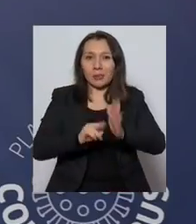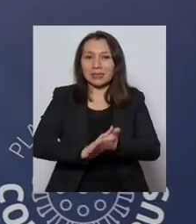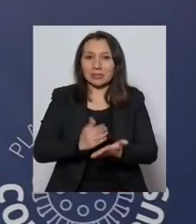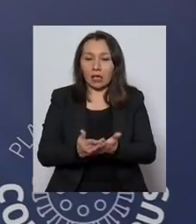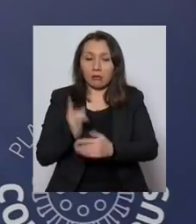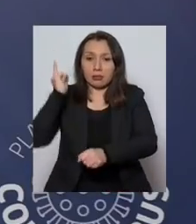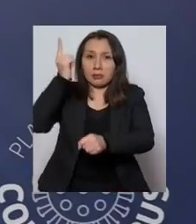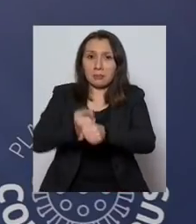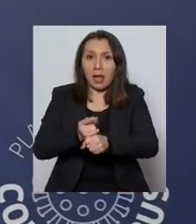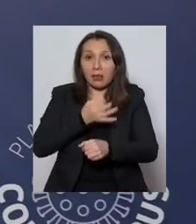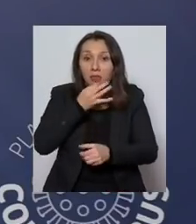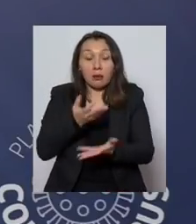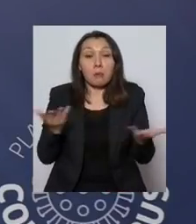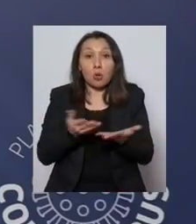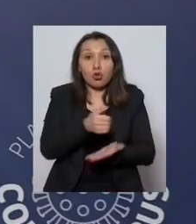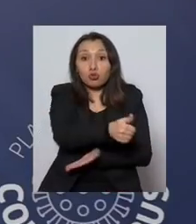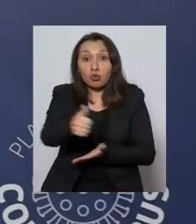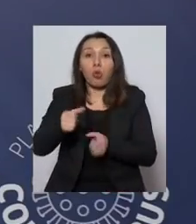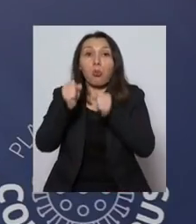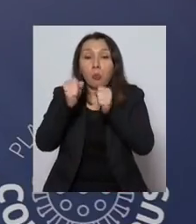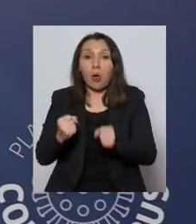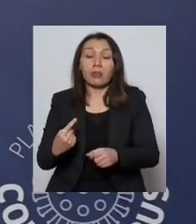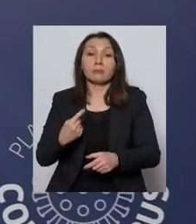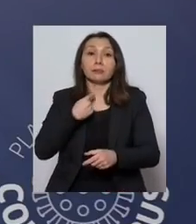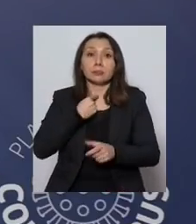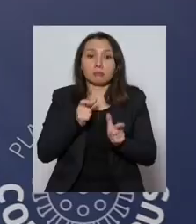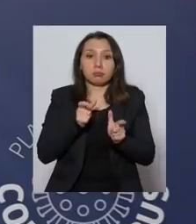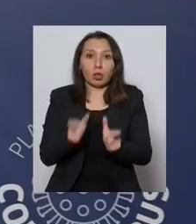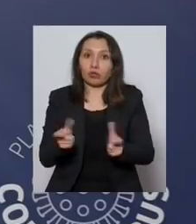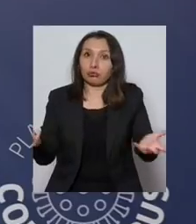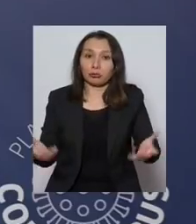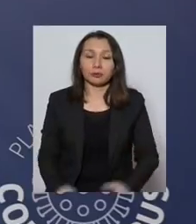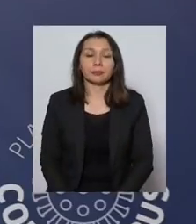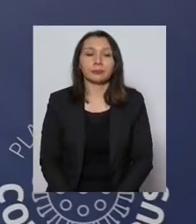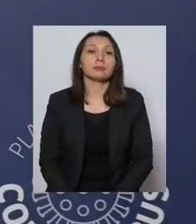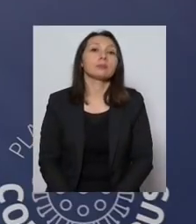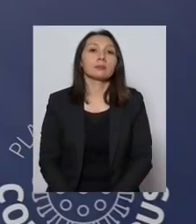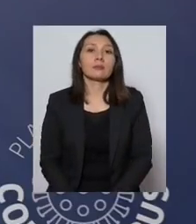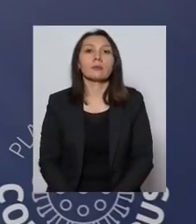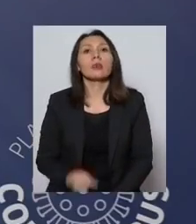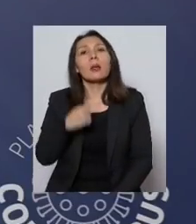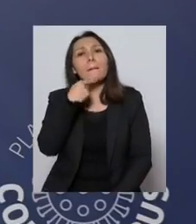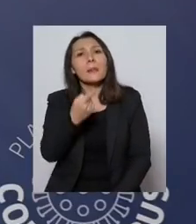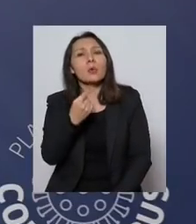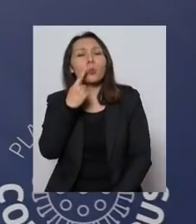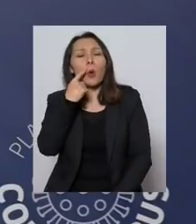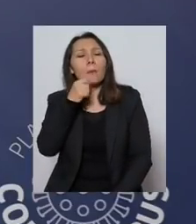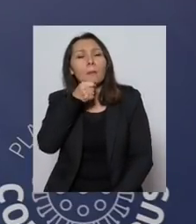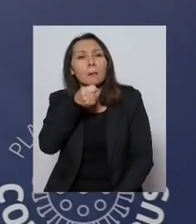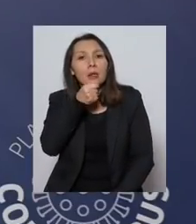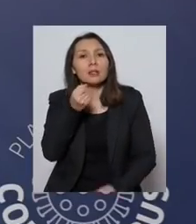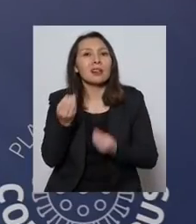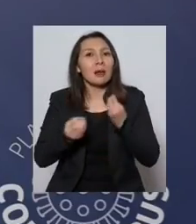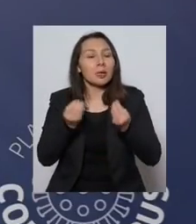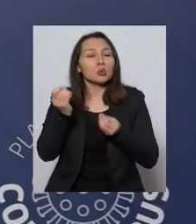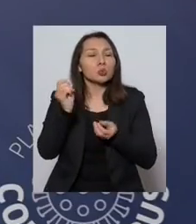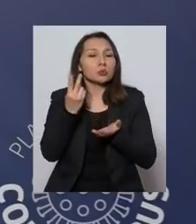sanitarias establecidas, porque todos van a ser objeto de control. Subsecretaria, consultarle por lo